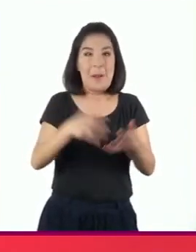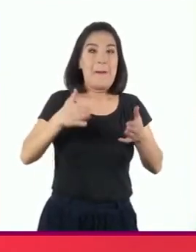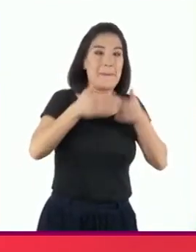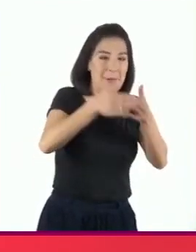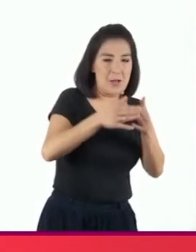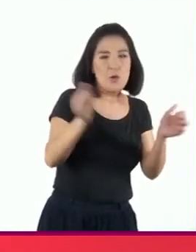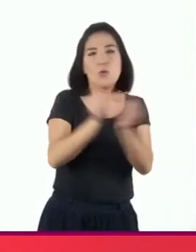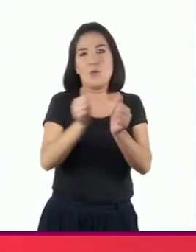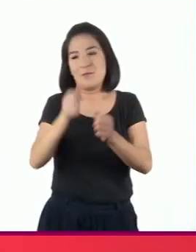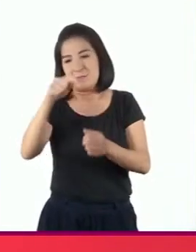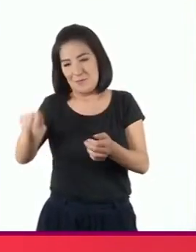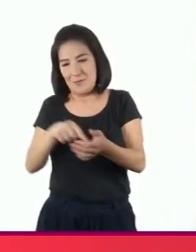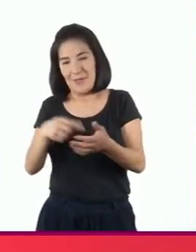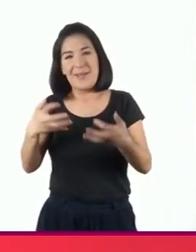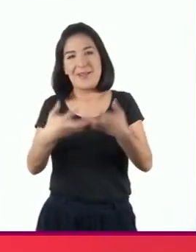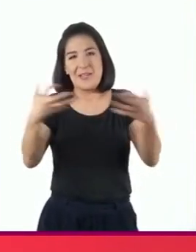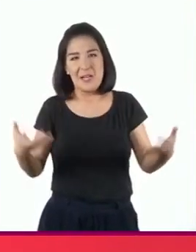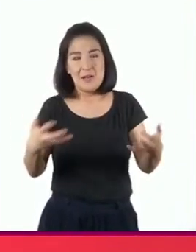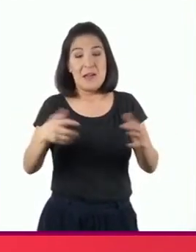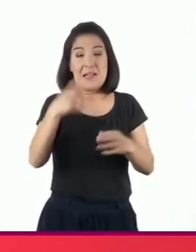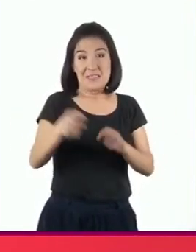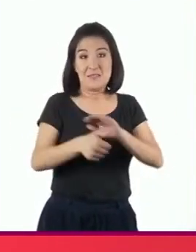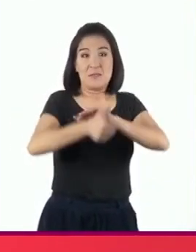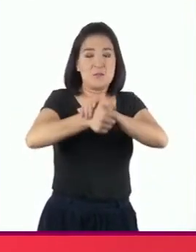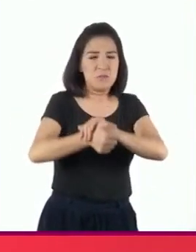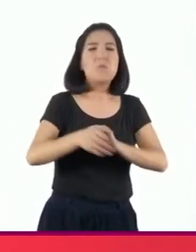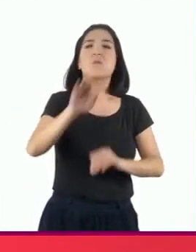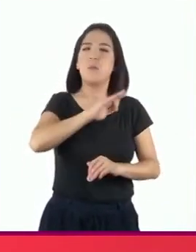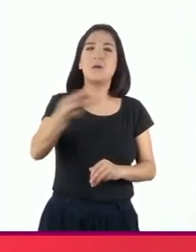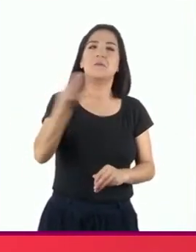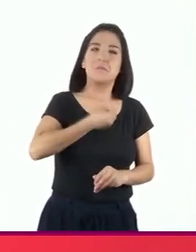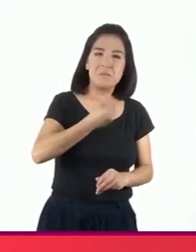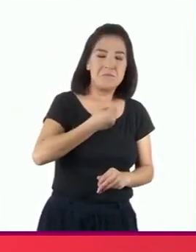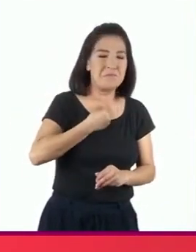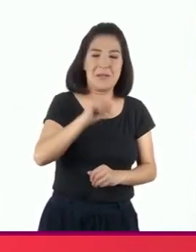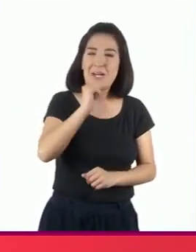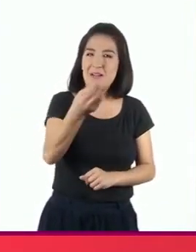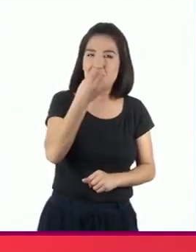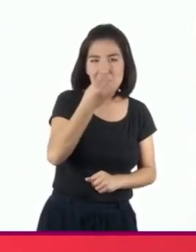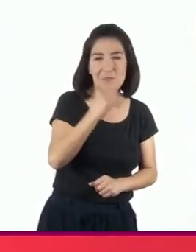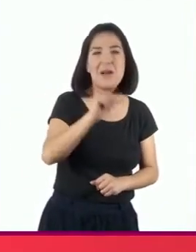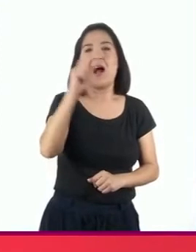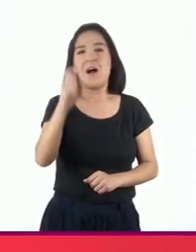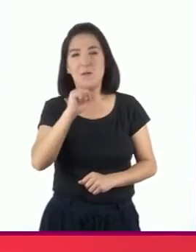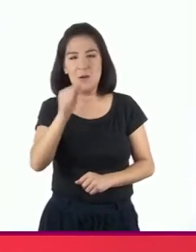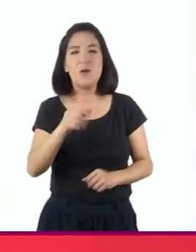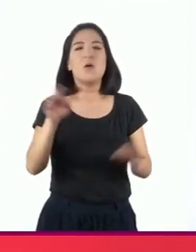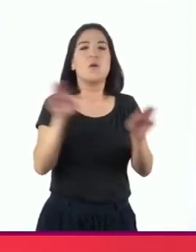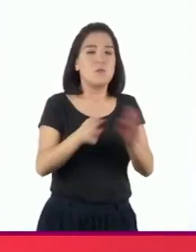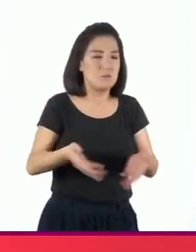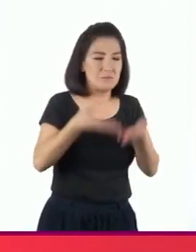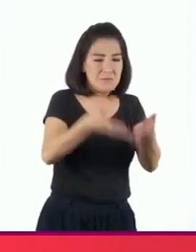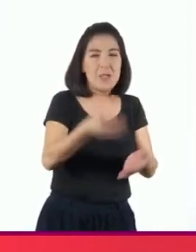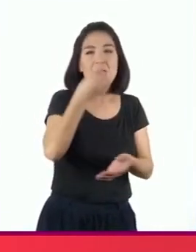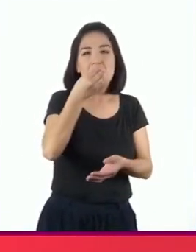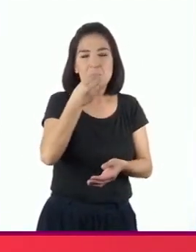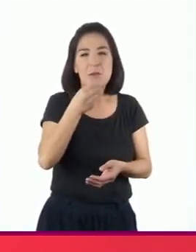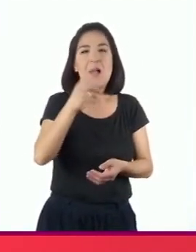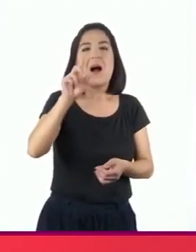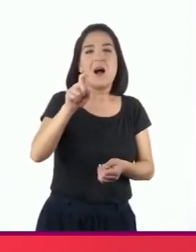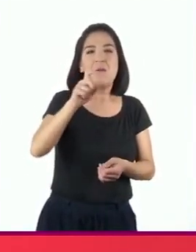de Galápagos, las tortugas comenzaron a ser muy importantes para los marineros, ya que vieron en ellas una fuente